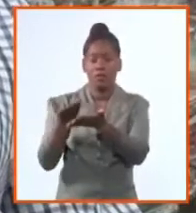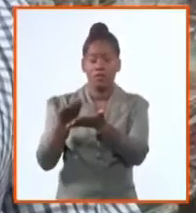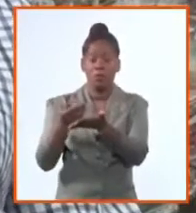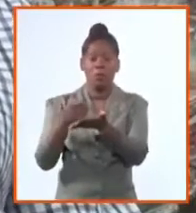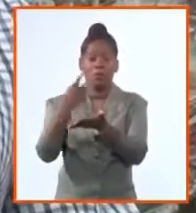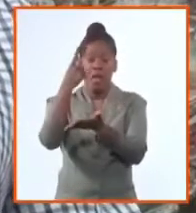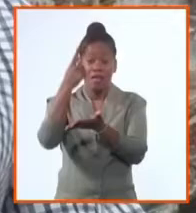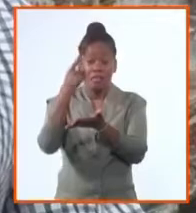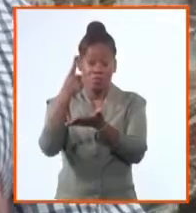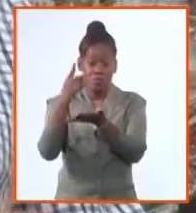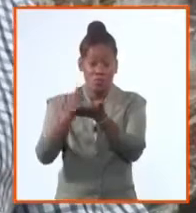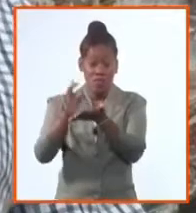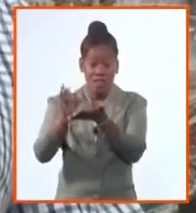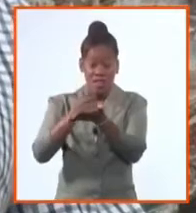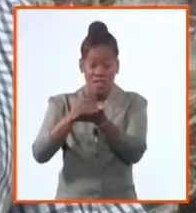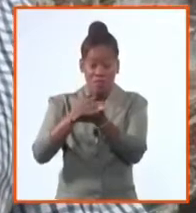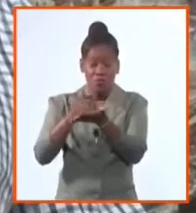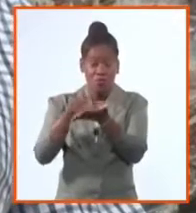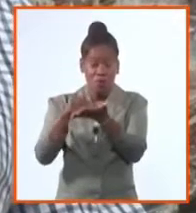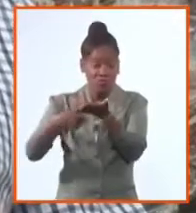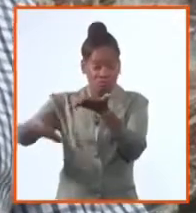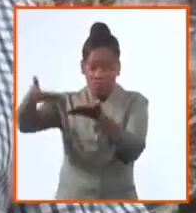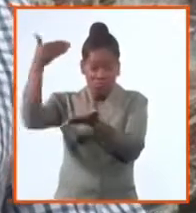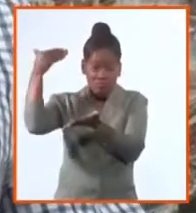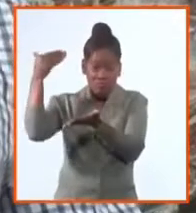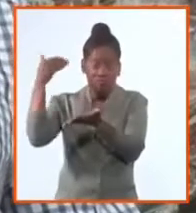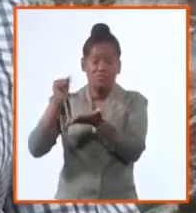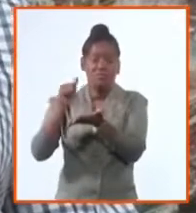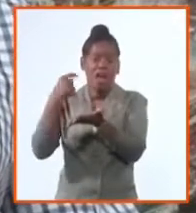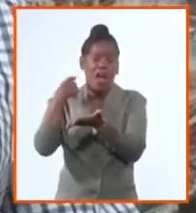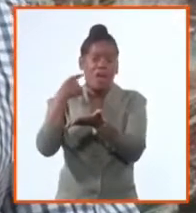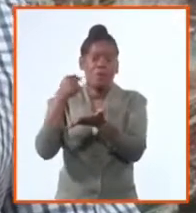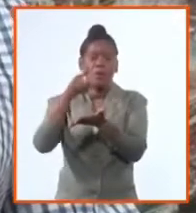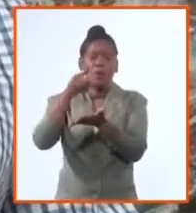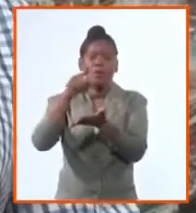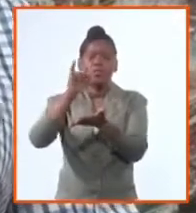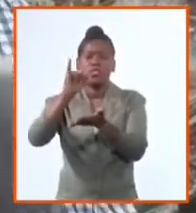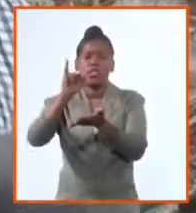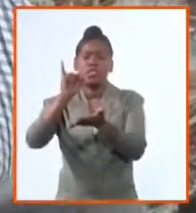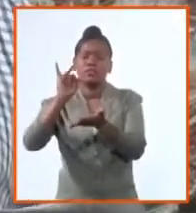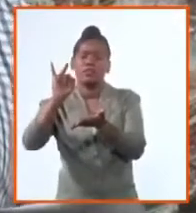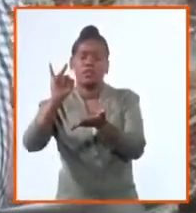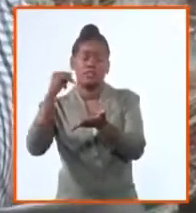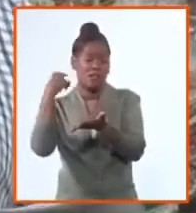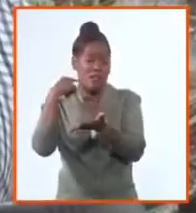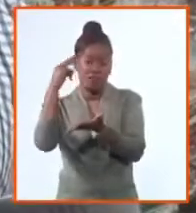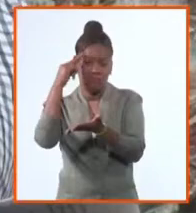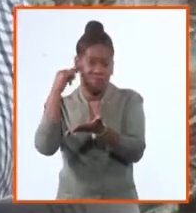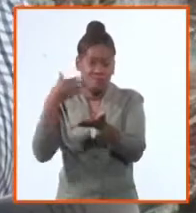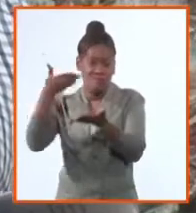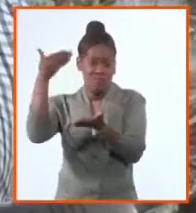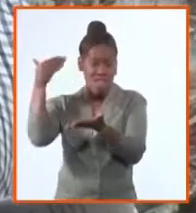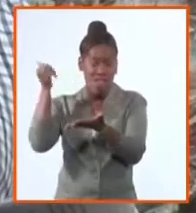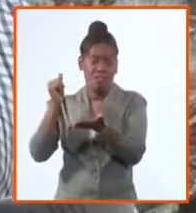si mal no recuerdo, fue del año 67. Esos viejos tomos ya no existen prácticamente. Entonces los estudiantes lo que estudian es por